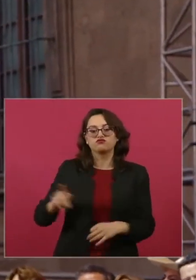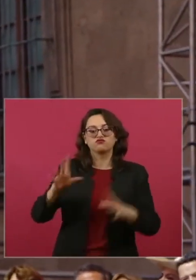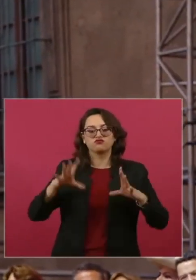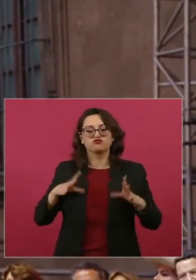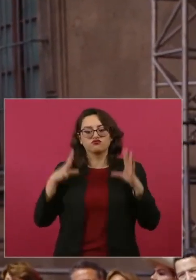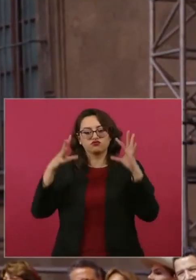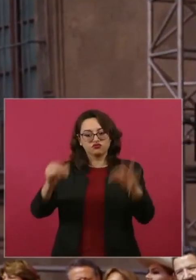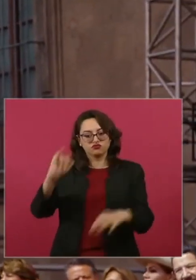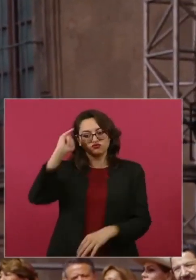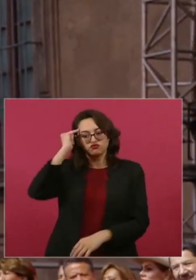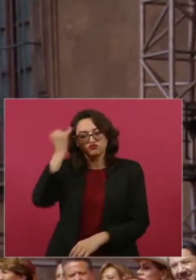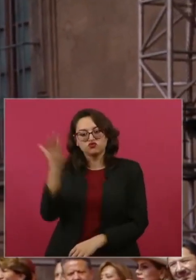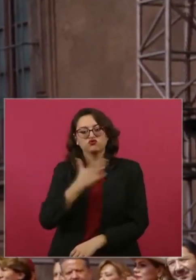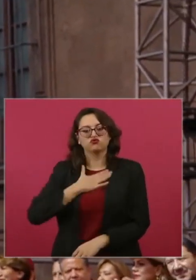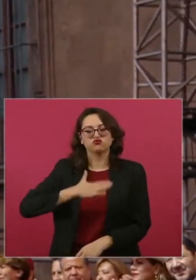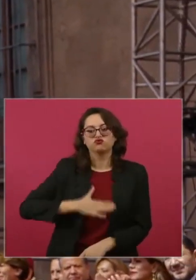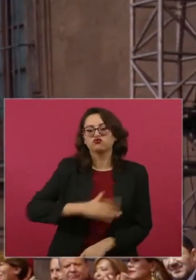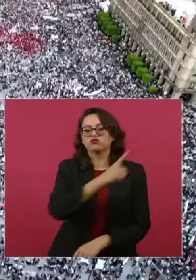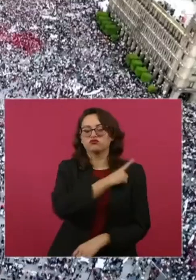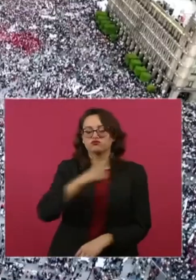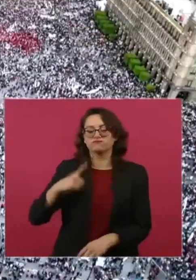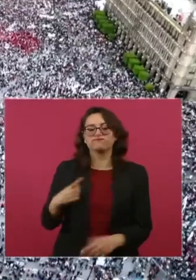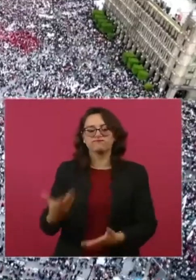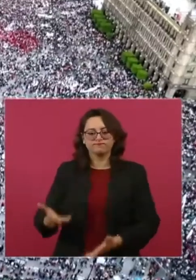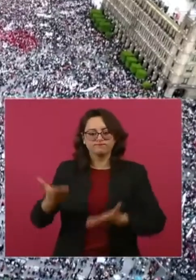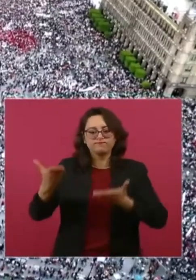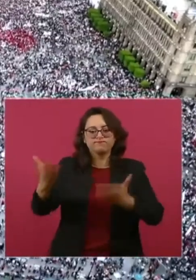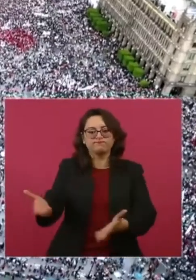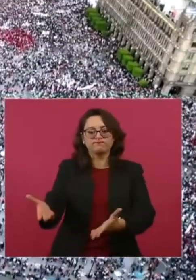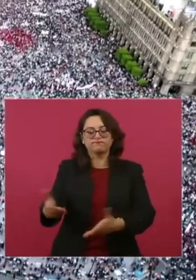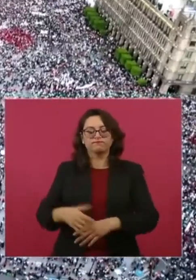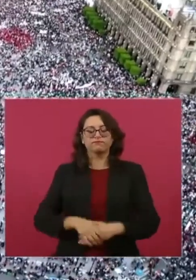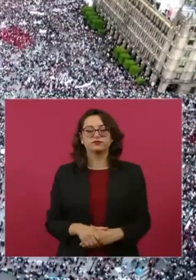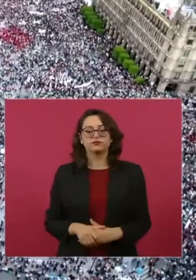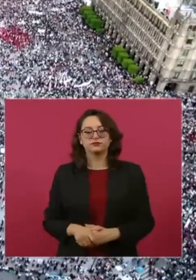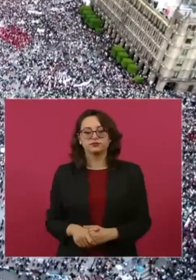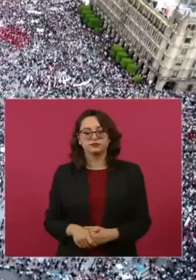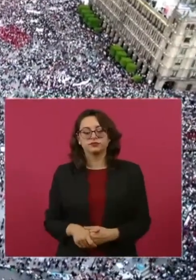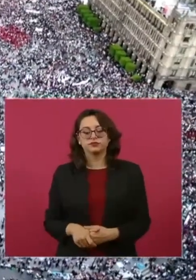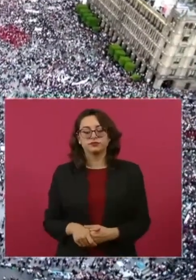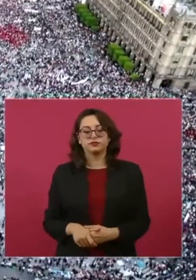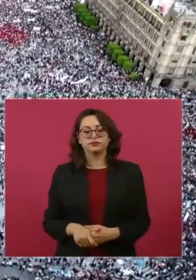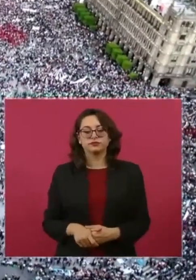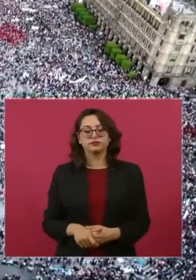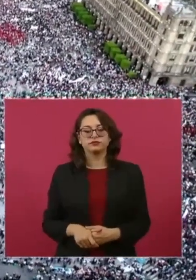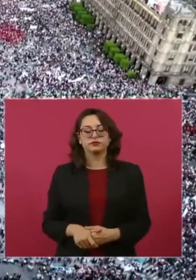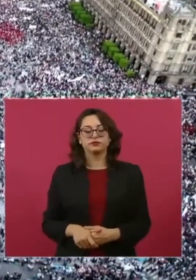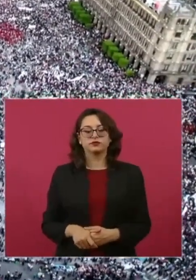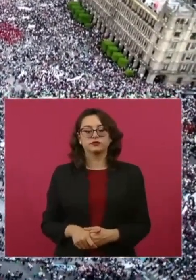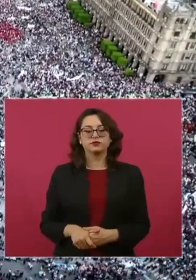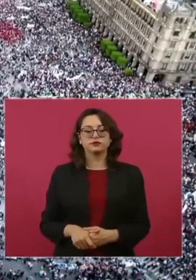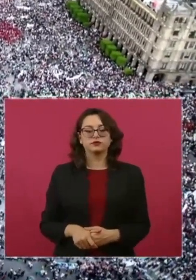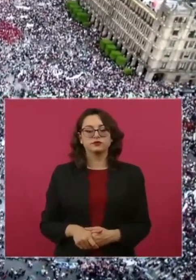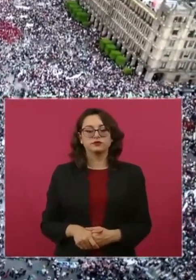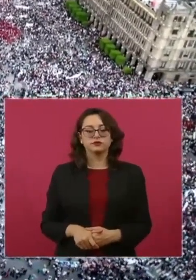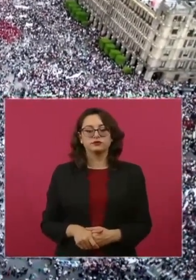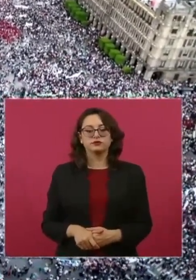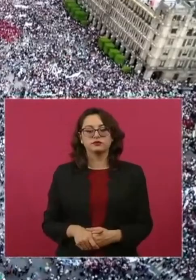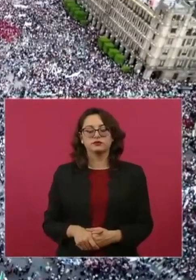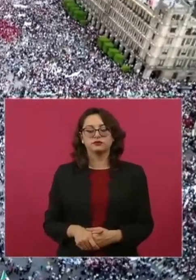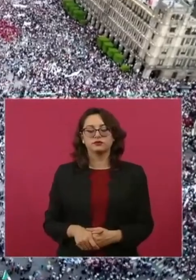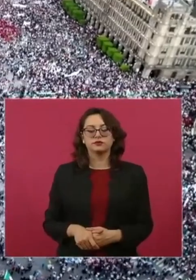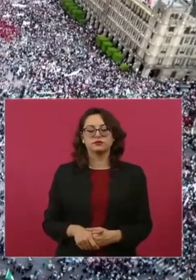originarios de México. To all of the original indigenous communities of Mexico, he's pledging justice for them. A